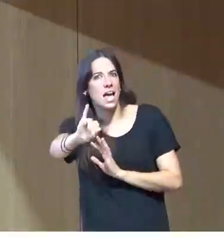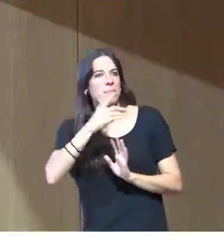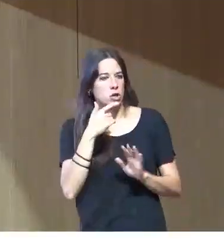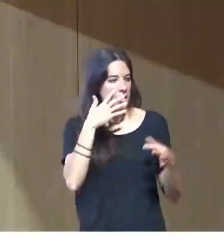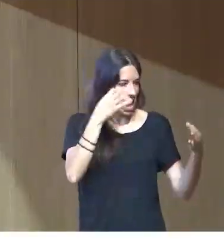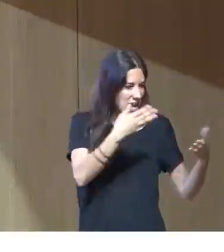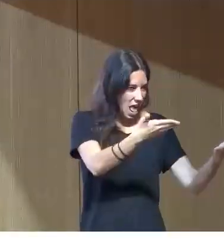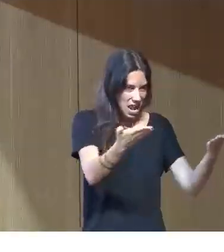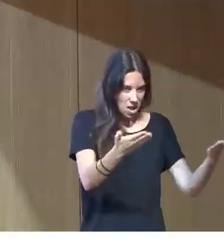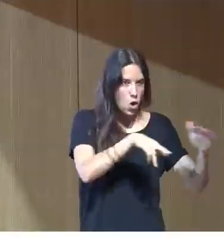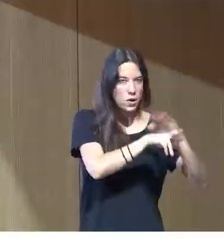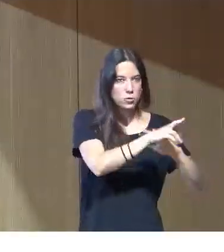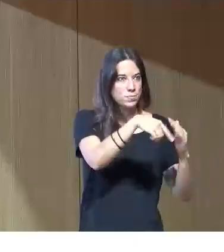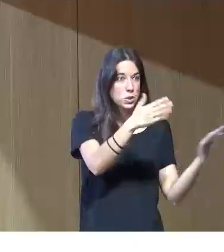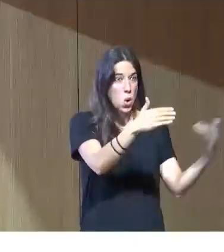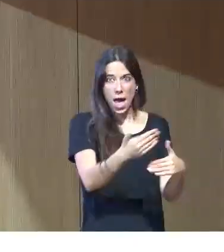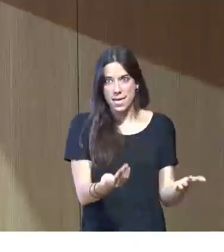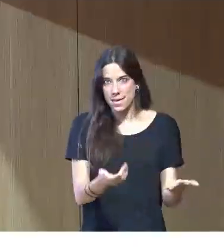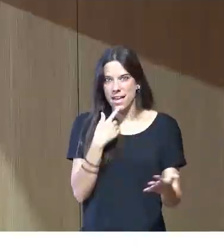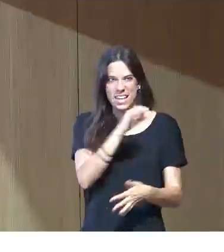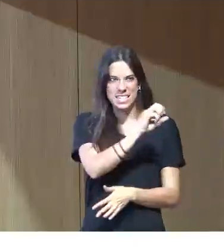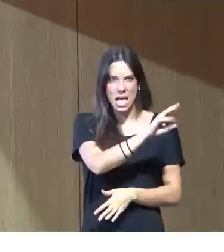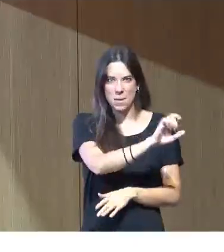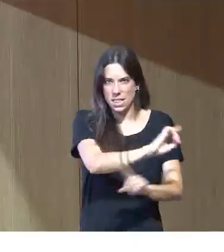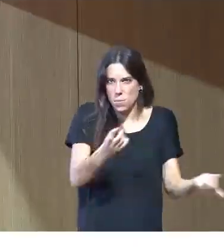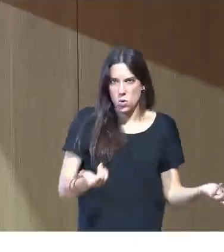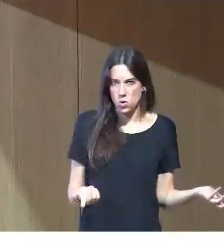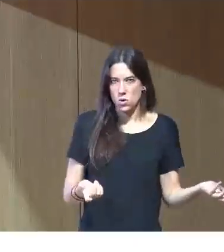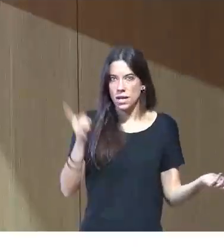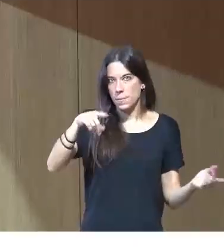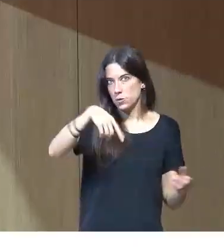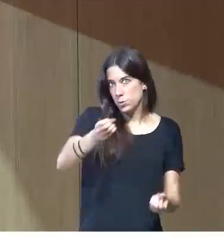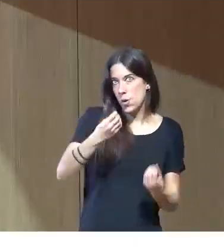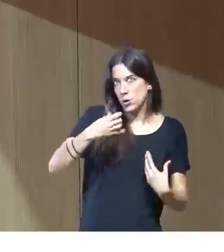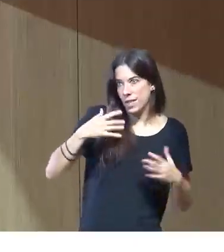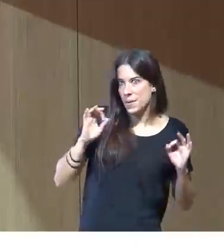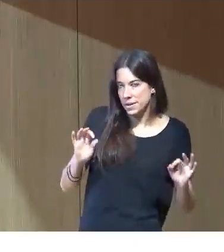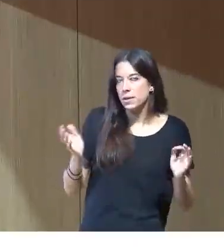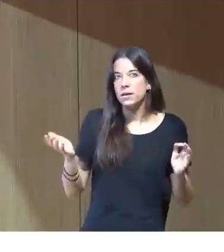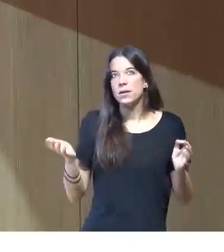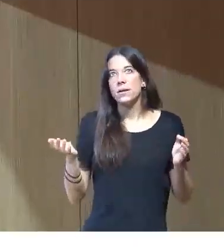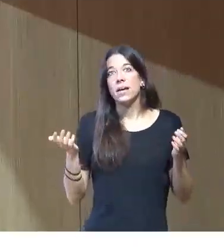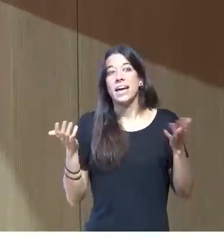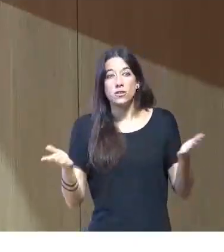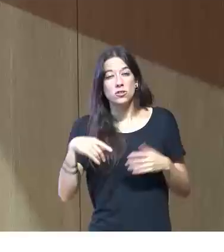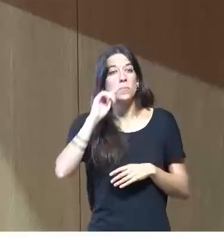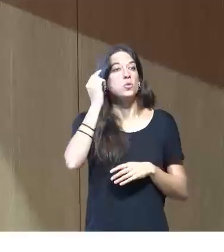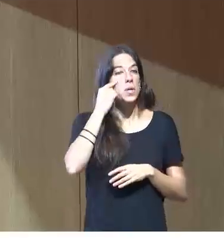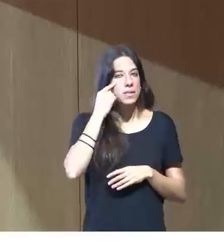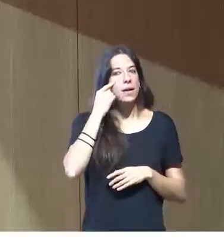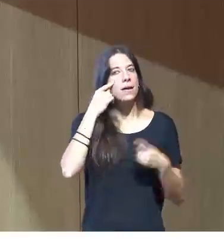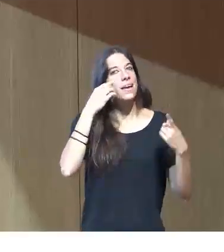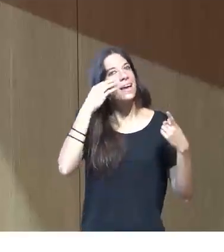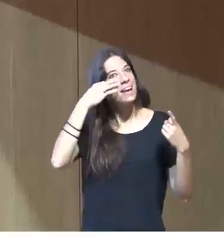la en nuestros recursos ni siquiera en los del sepe no que también nos lo comentaban no entonces vimos que era muy importante